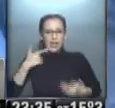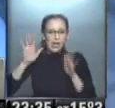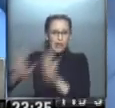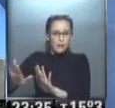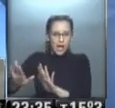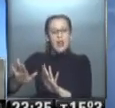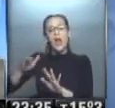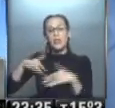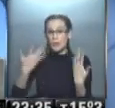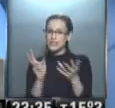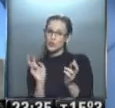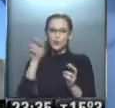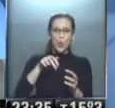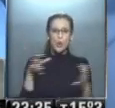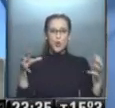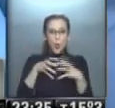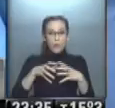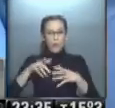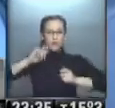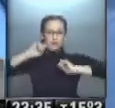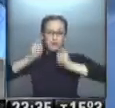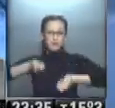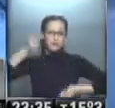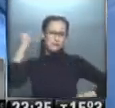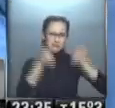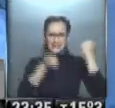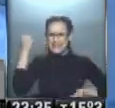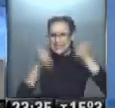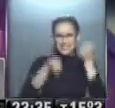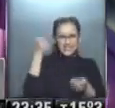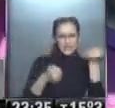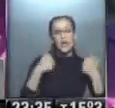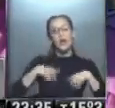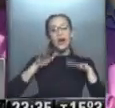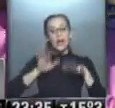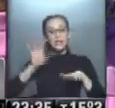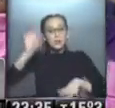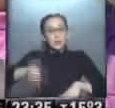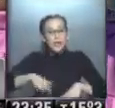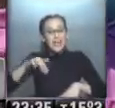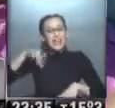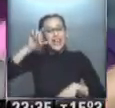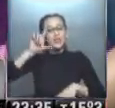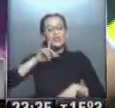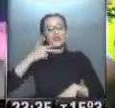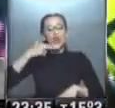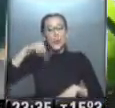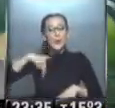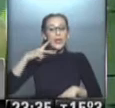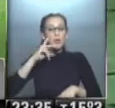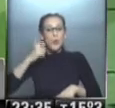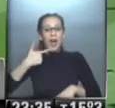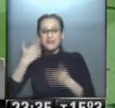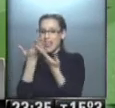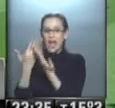pararon, subió a la tribuna y se trompeó con el hincha que lo insultó durante todo el partido. Esto determinó la salida de Nelson Vivas. En la jornada de hoy lo